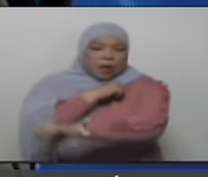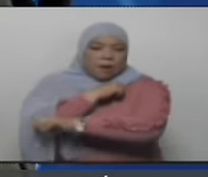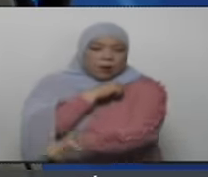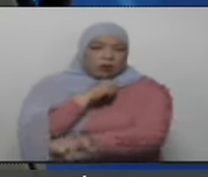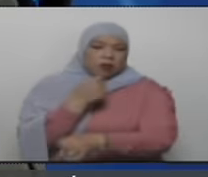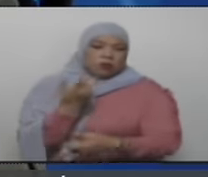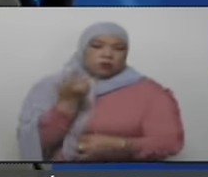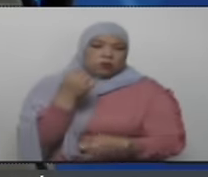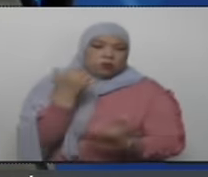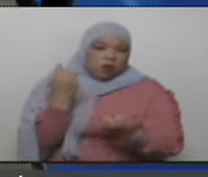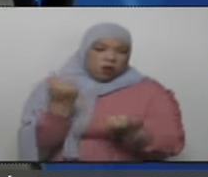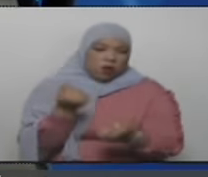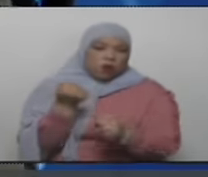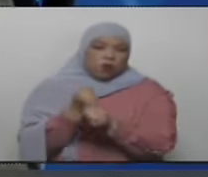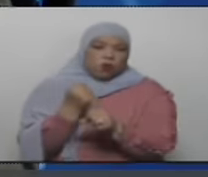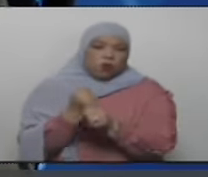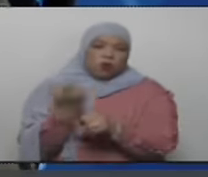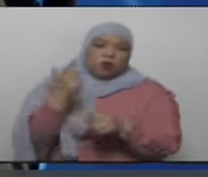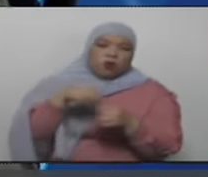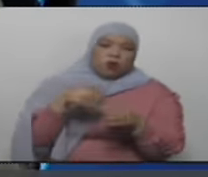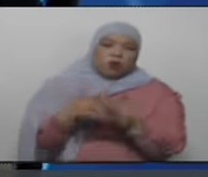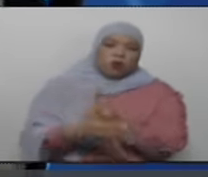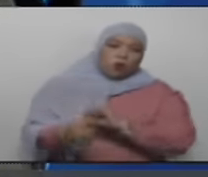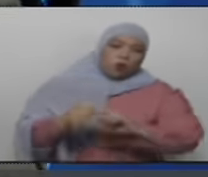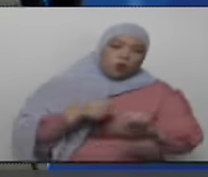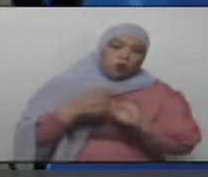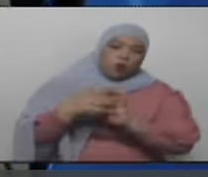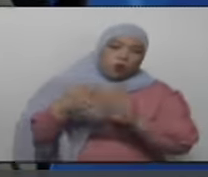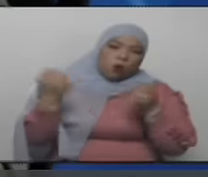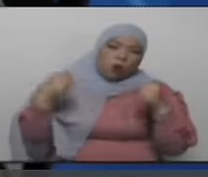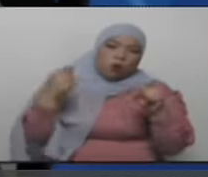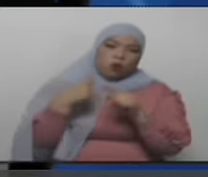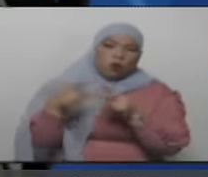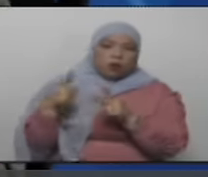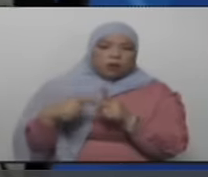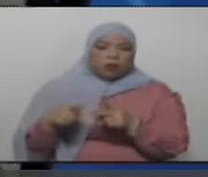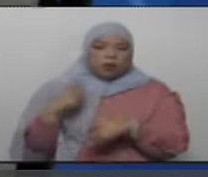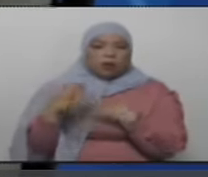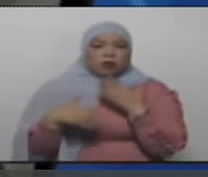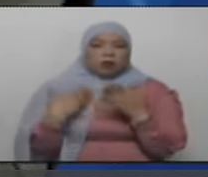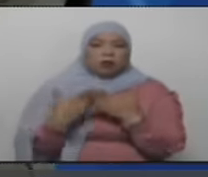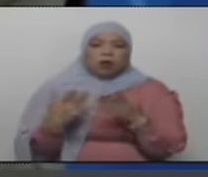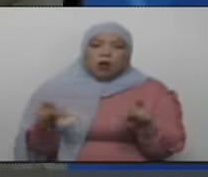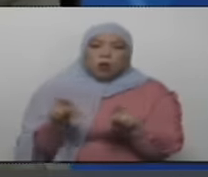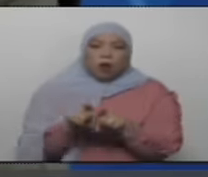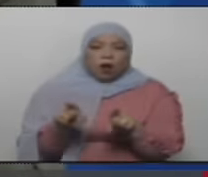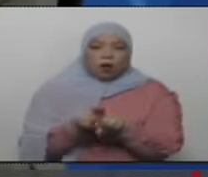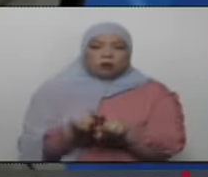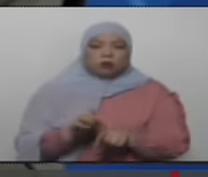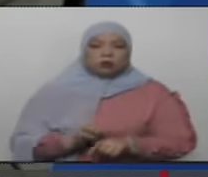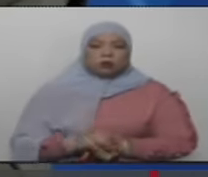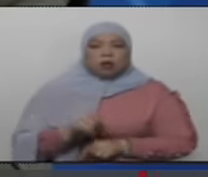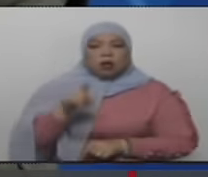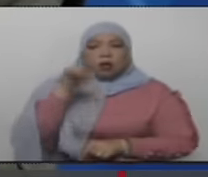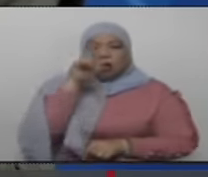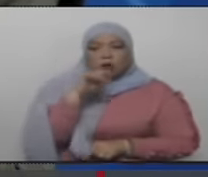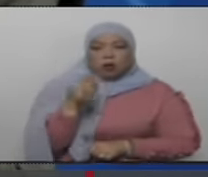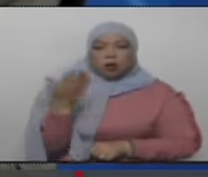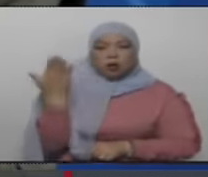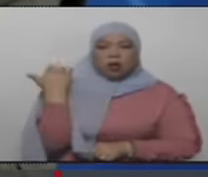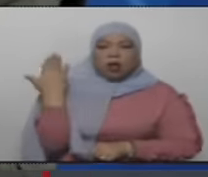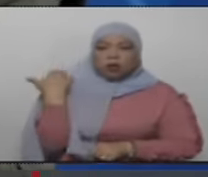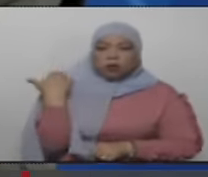que forma parte de los modelos que ellos aplican en los distintos países. Aquí lo mismo. El año pasado, yo no lo he dicho,